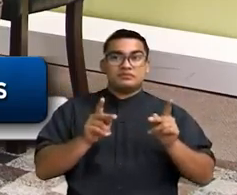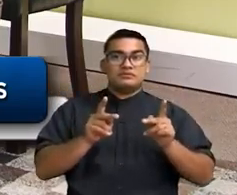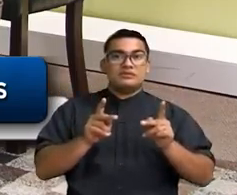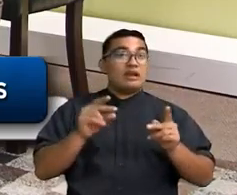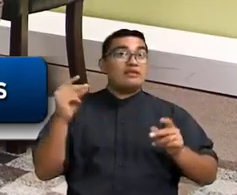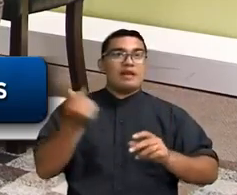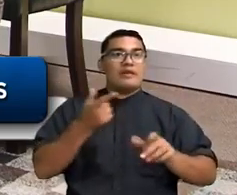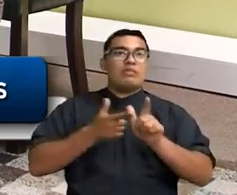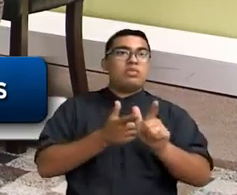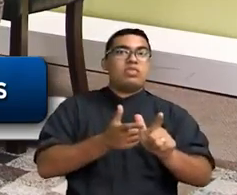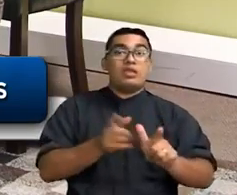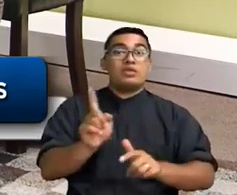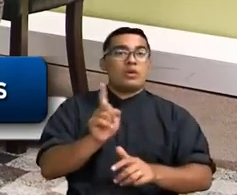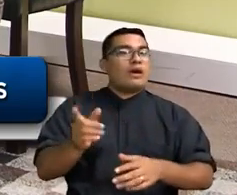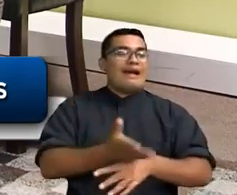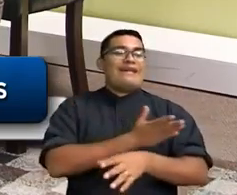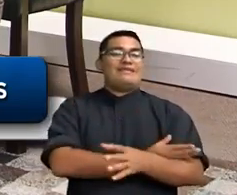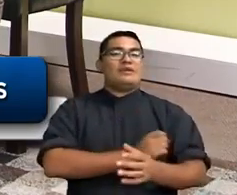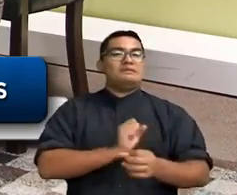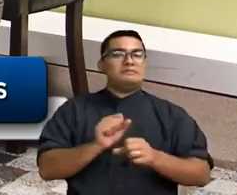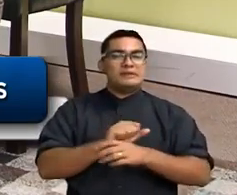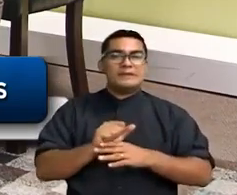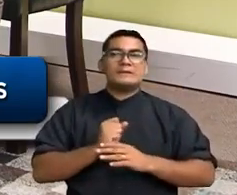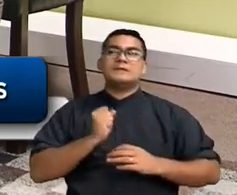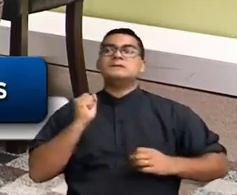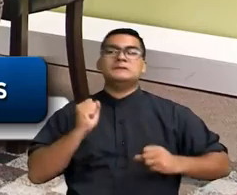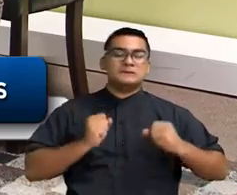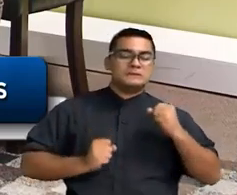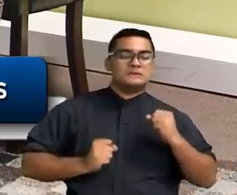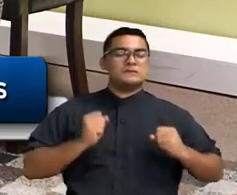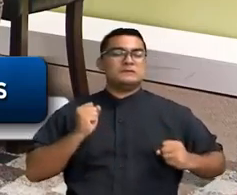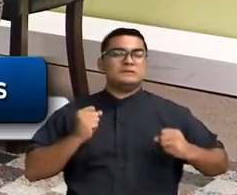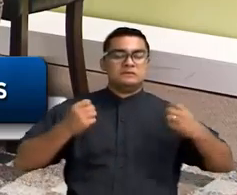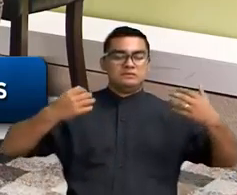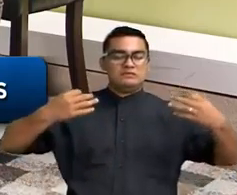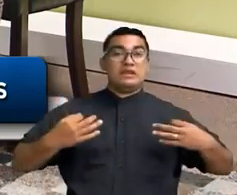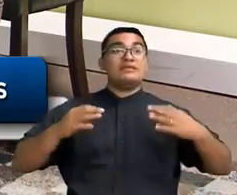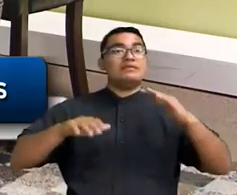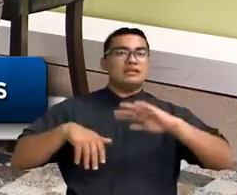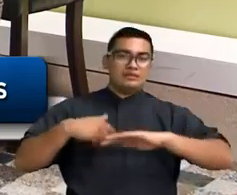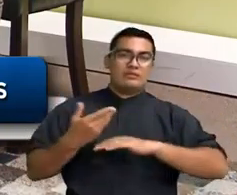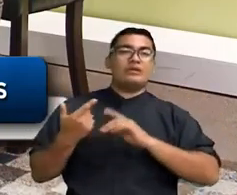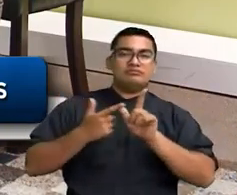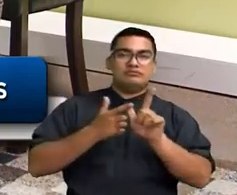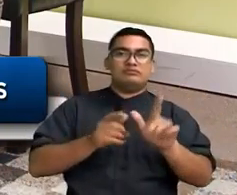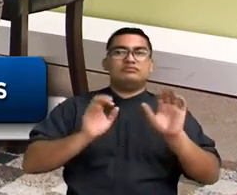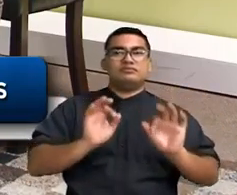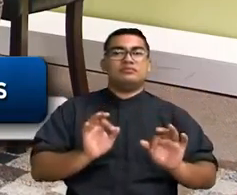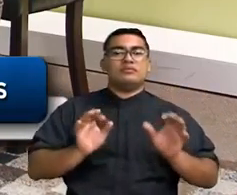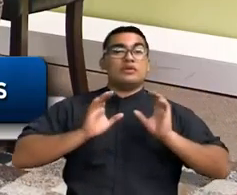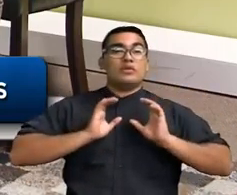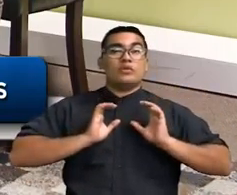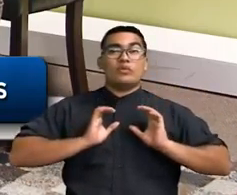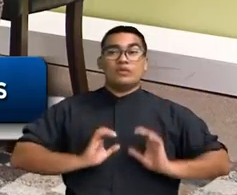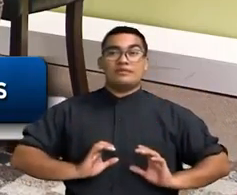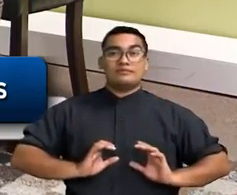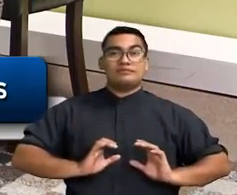ese músculo, ese tendón no estaba preparado para ese estrés. Y el cuerpo reacciona de una